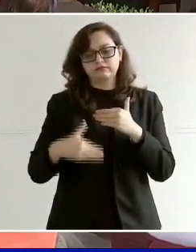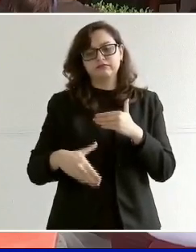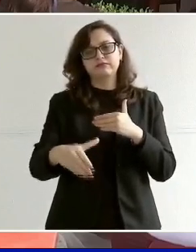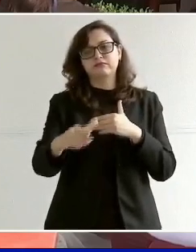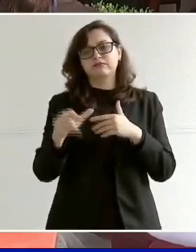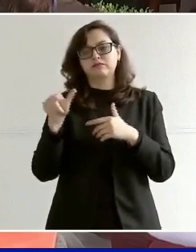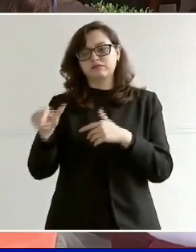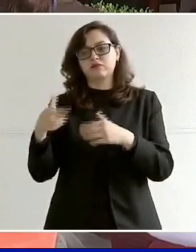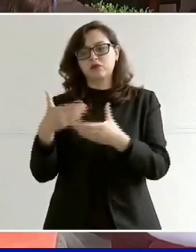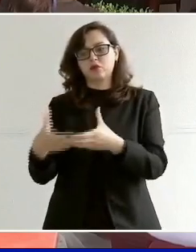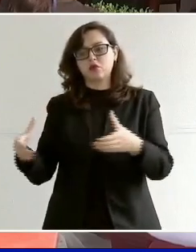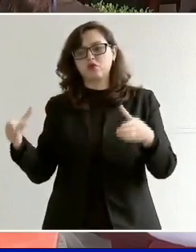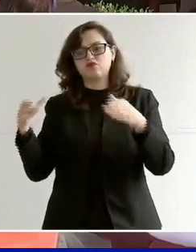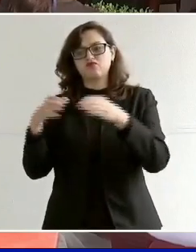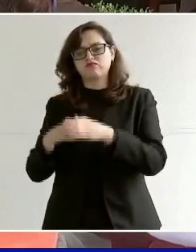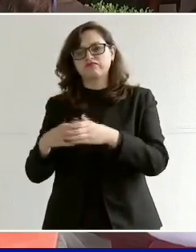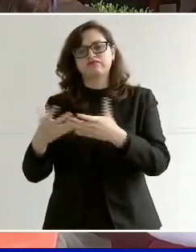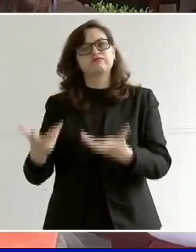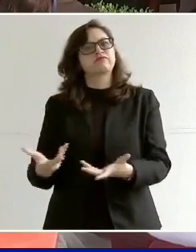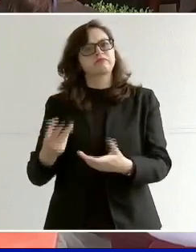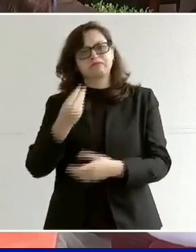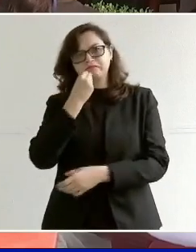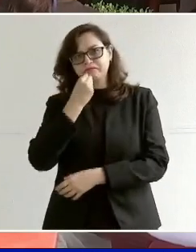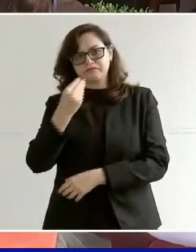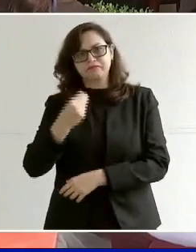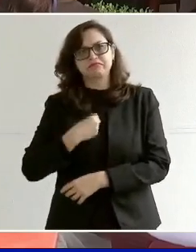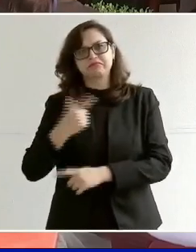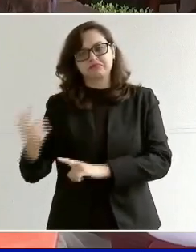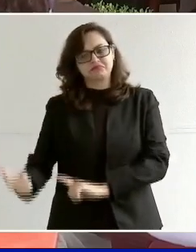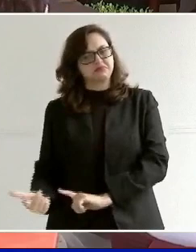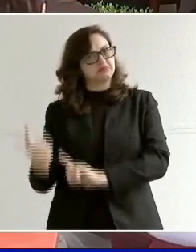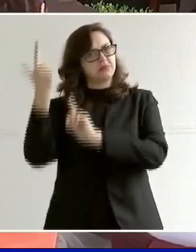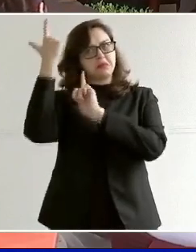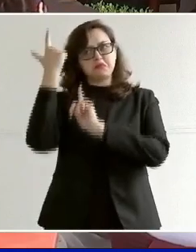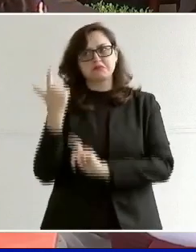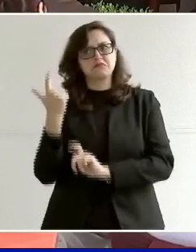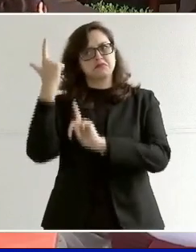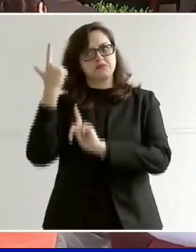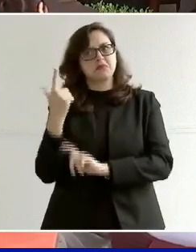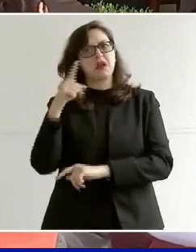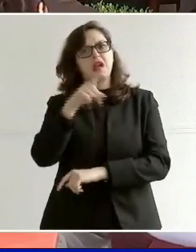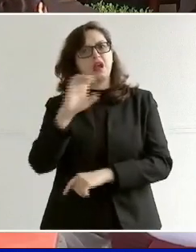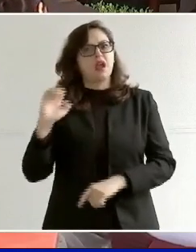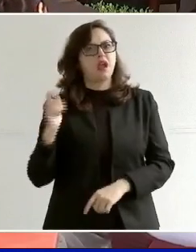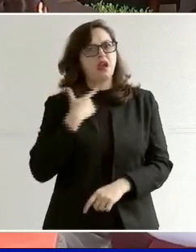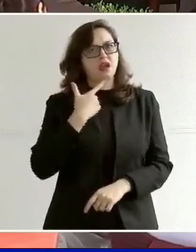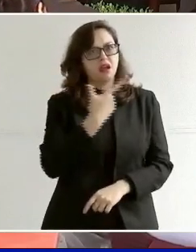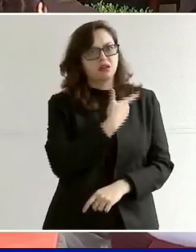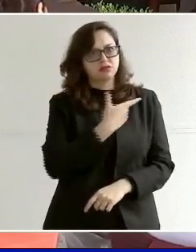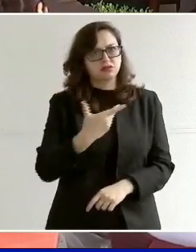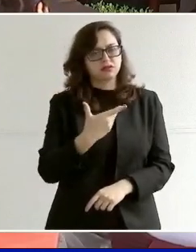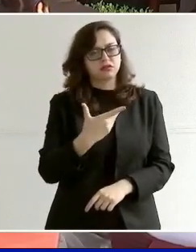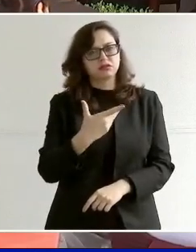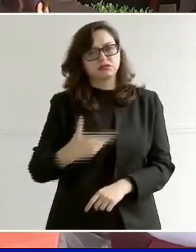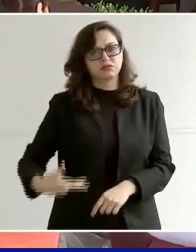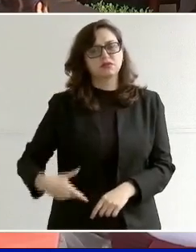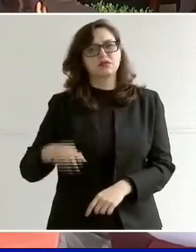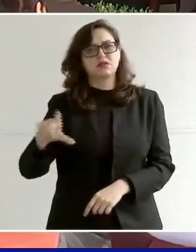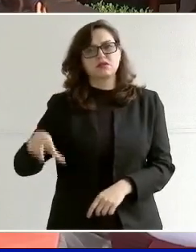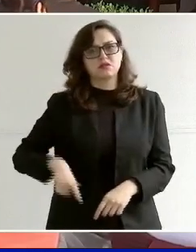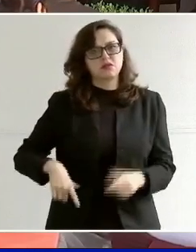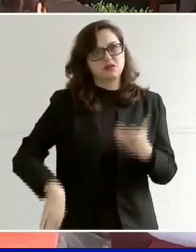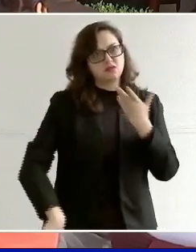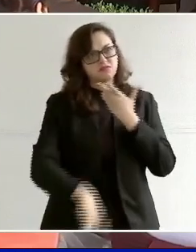maestro Lucio, que fue obligado por el gobierno de entonces a hacerse